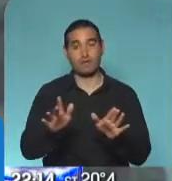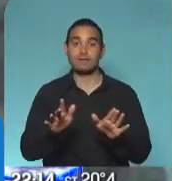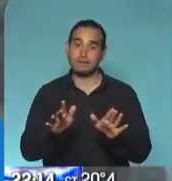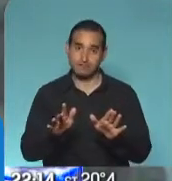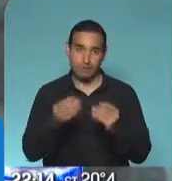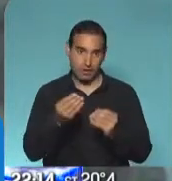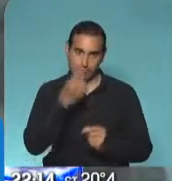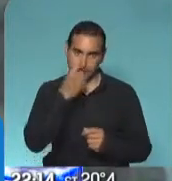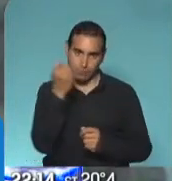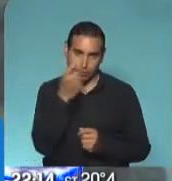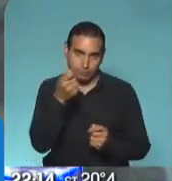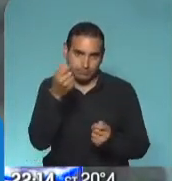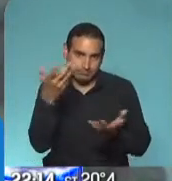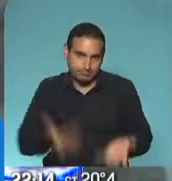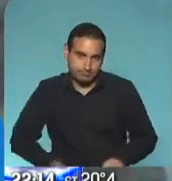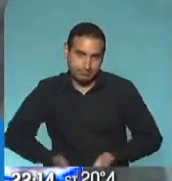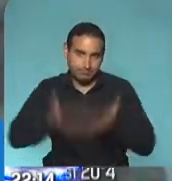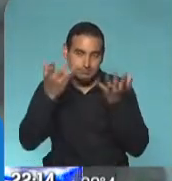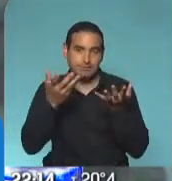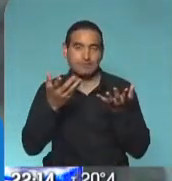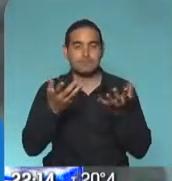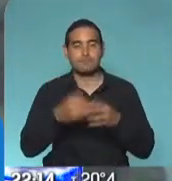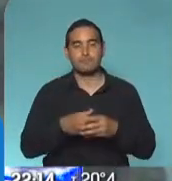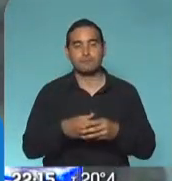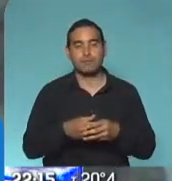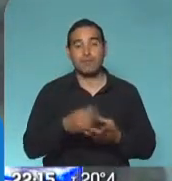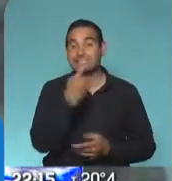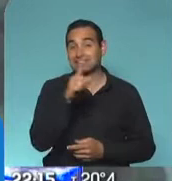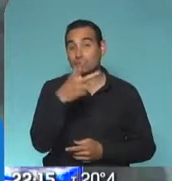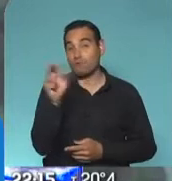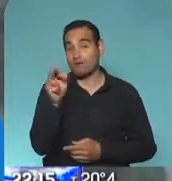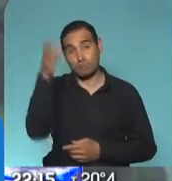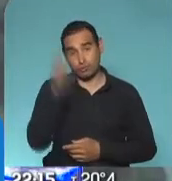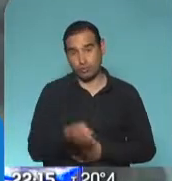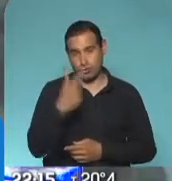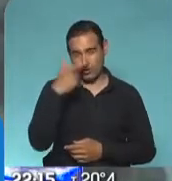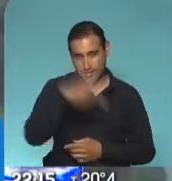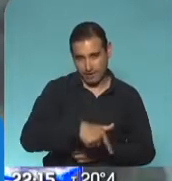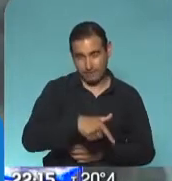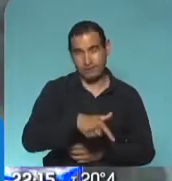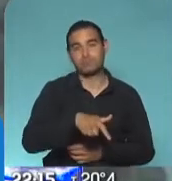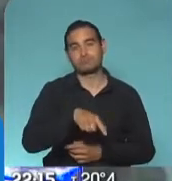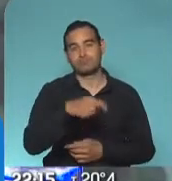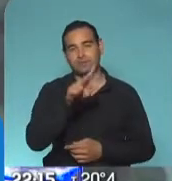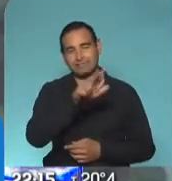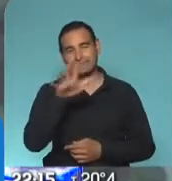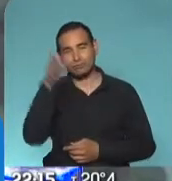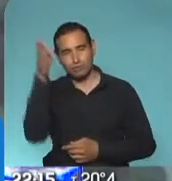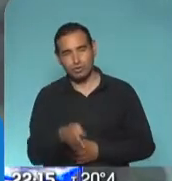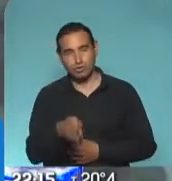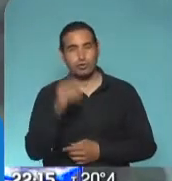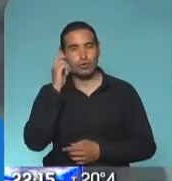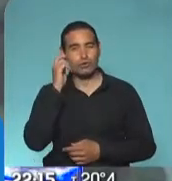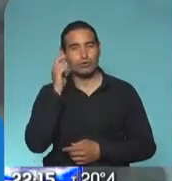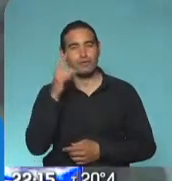significó un aumento, de acuerdo al combustible, del 120% en las naftas, es alrededor del 35% en